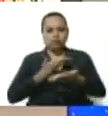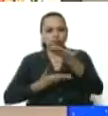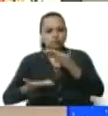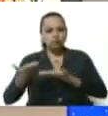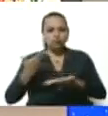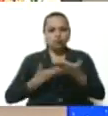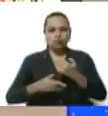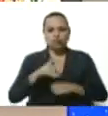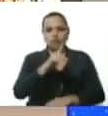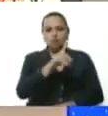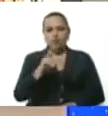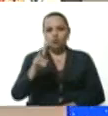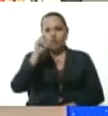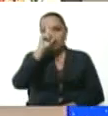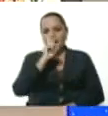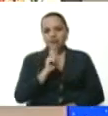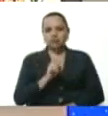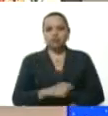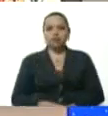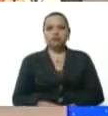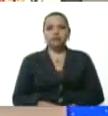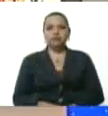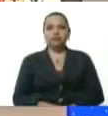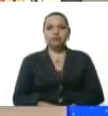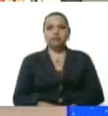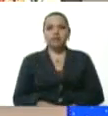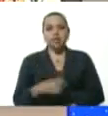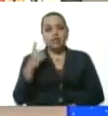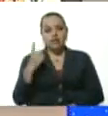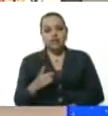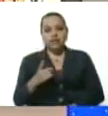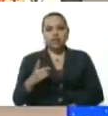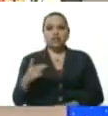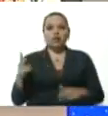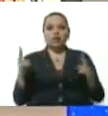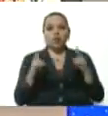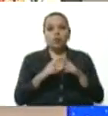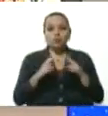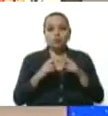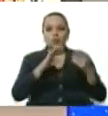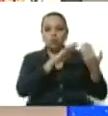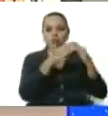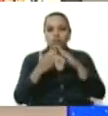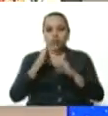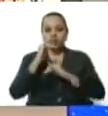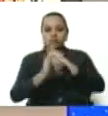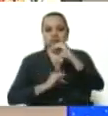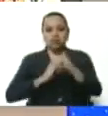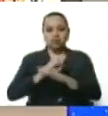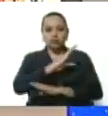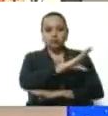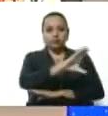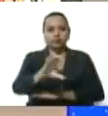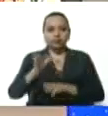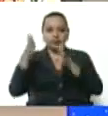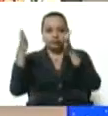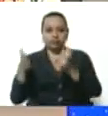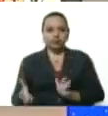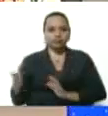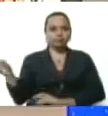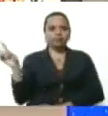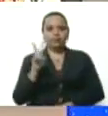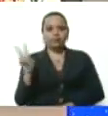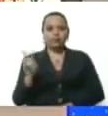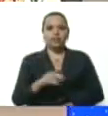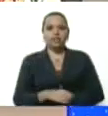durante 12 años. Debe conocer la comunidad internacional, debe conocer el Caribe, que la postura de Venezuela